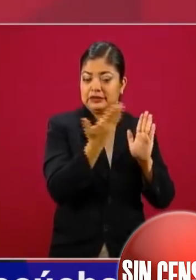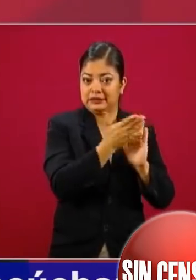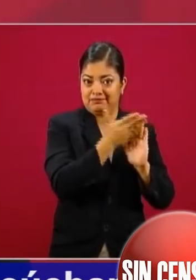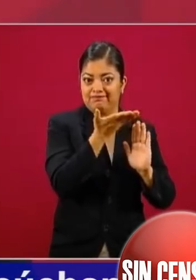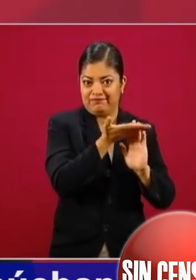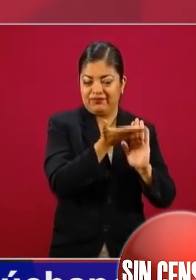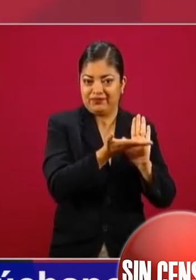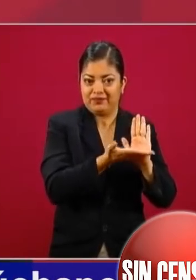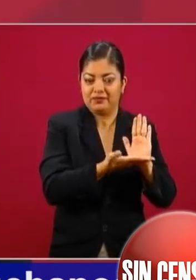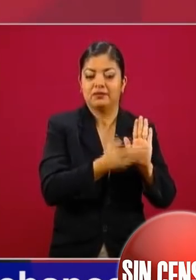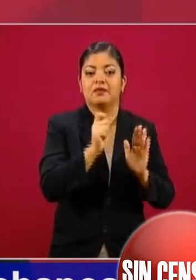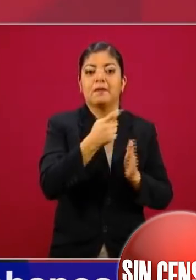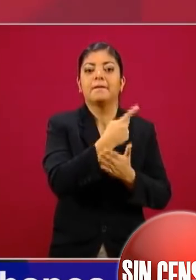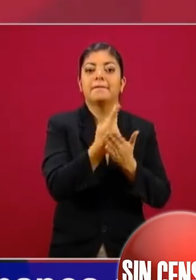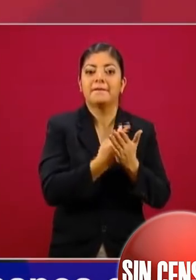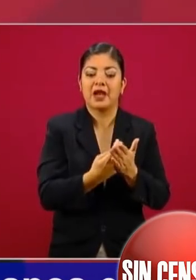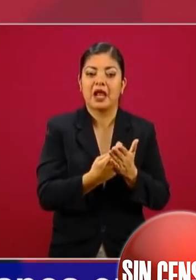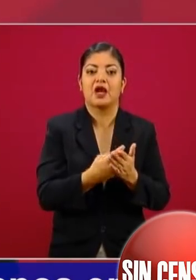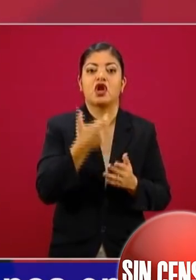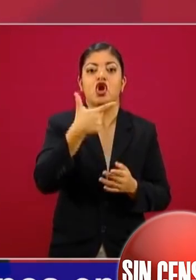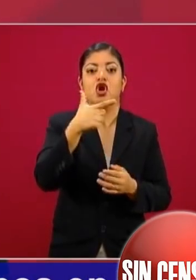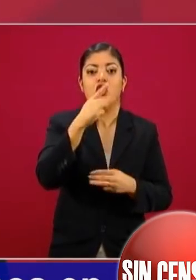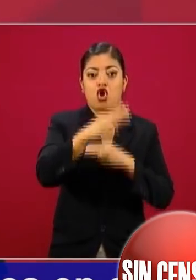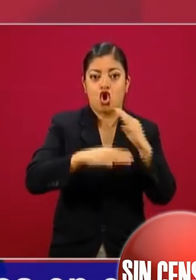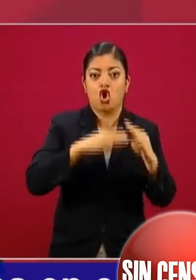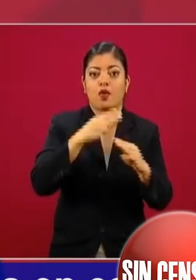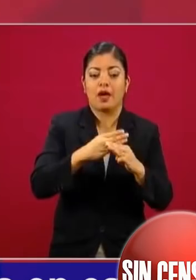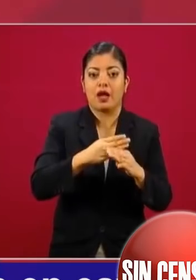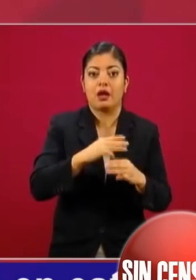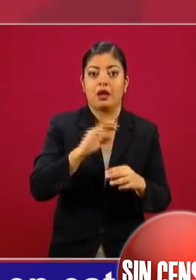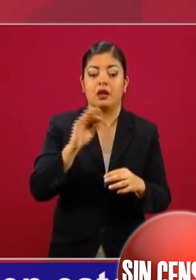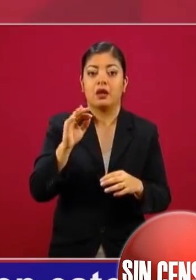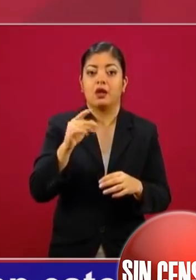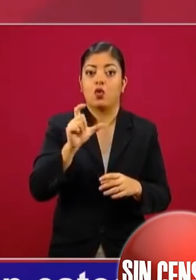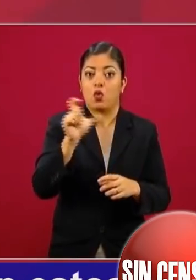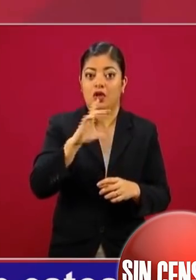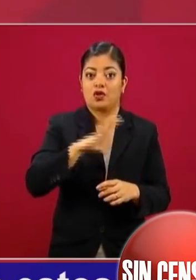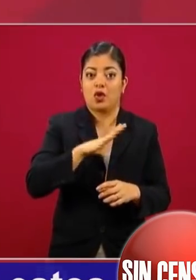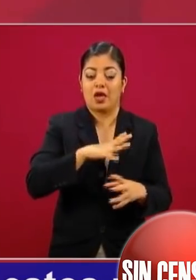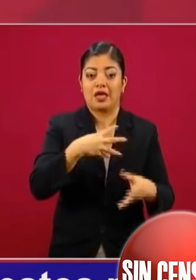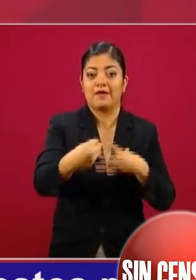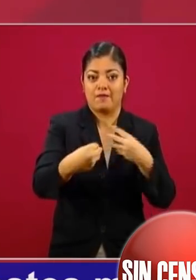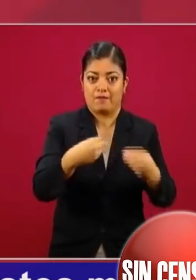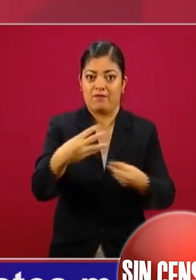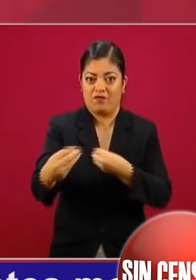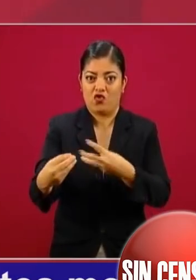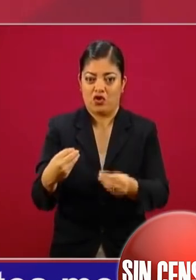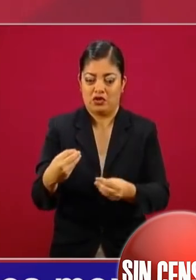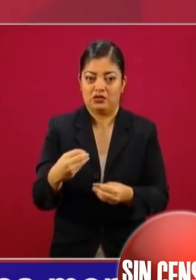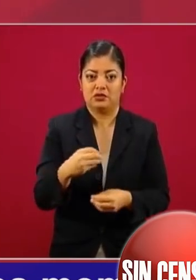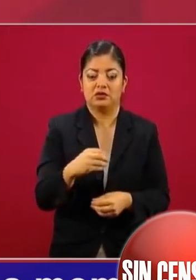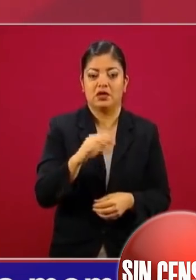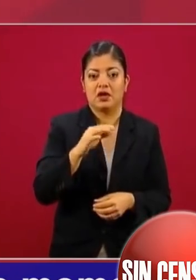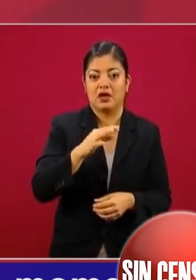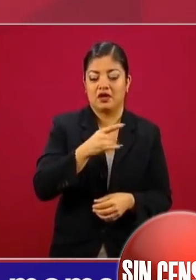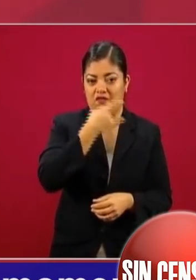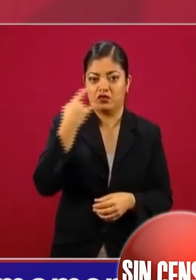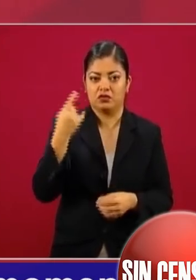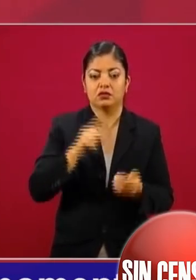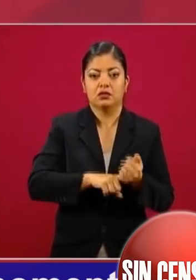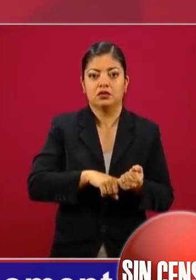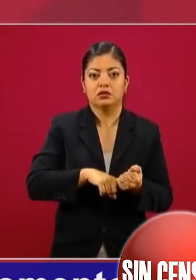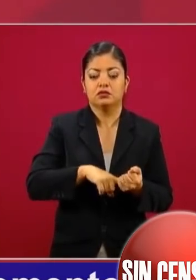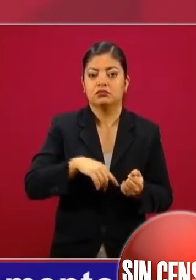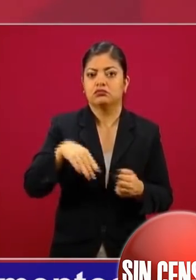Plan Global de Preparación y Respuesta ante la Pandemia de Influenza. Lo adoptaron todos los Estados miembros de la Organización Mundial